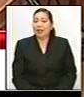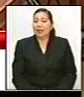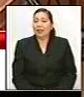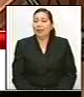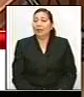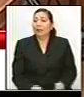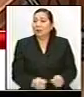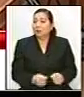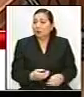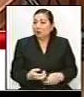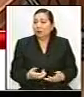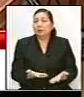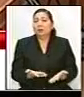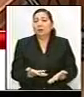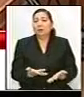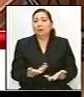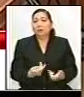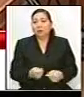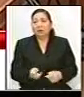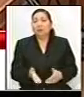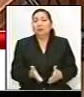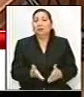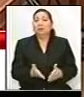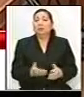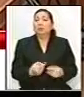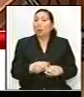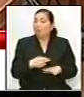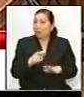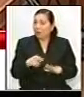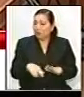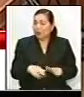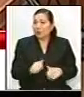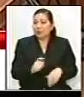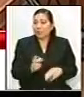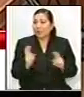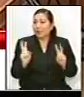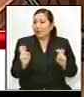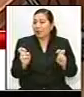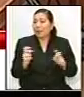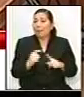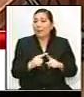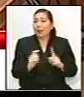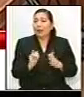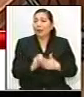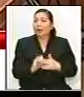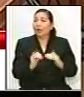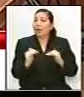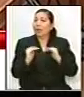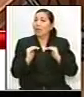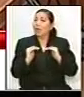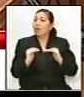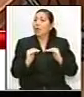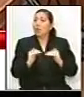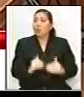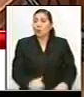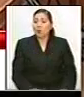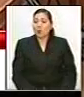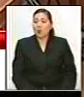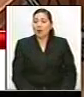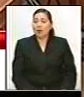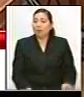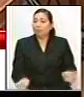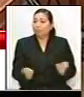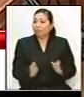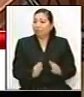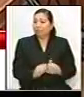el área donde se enseñen a se preparen a profesionales en este tema. Para que vayan paralelo, no sé, un poco de